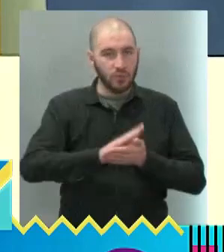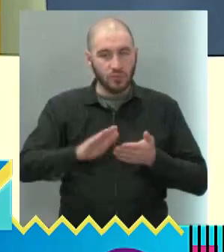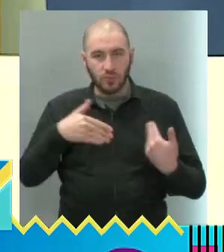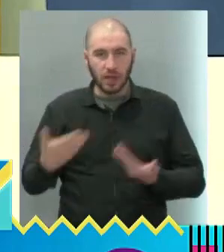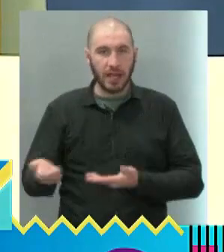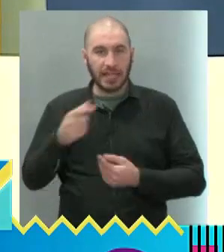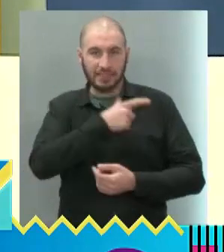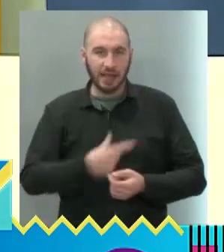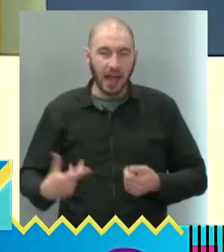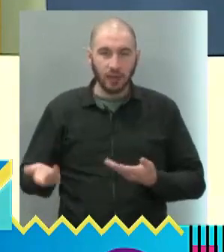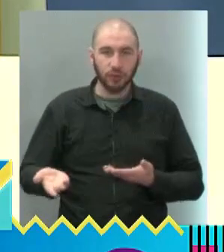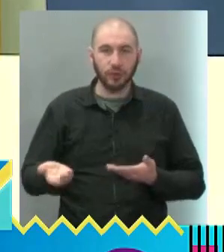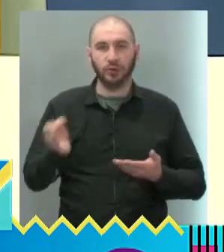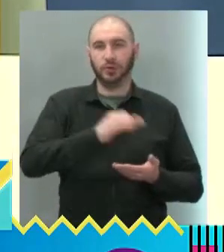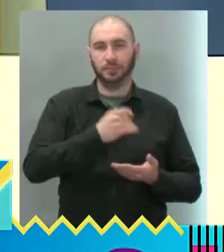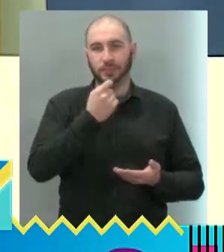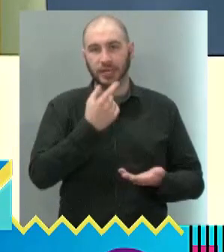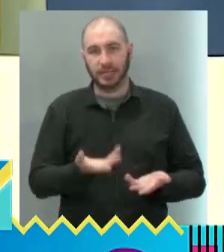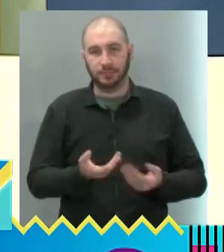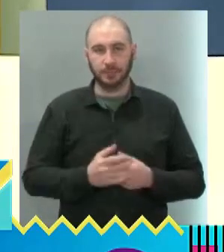fundamento al Estado, o si es una